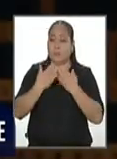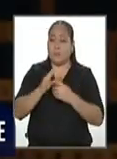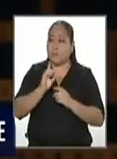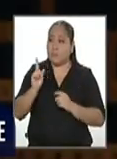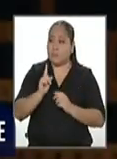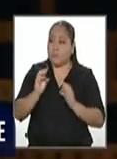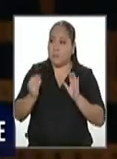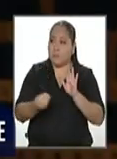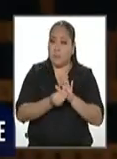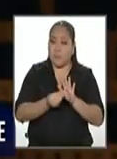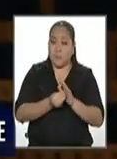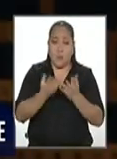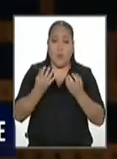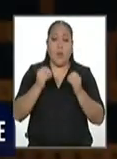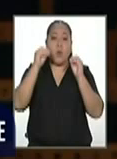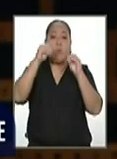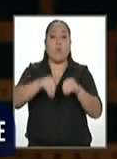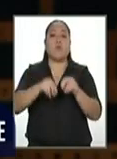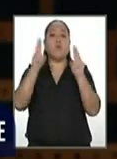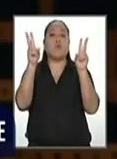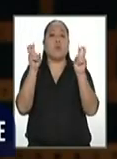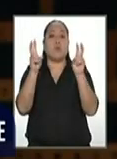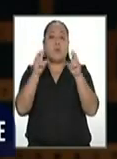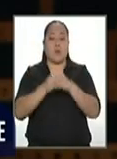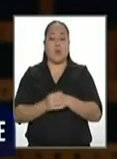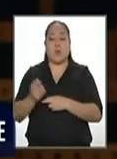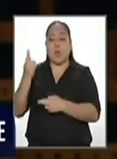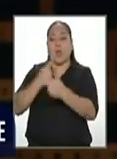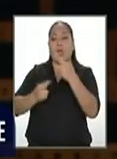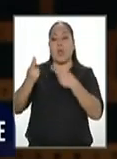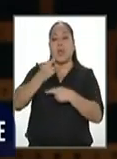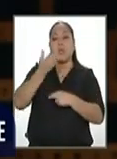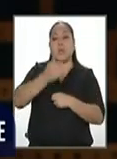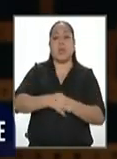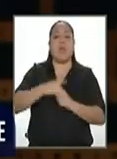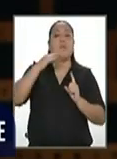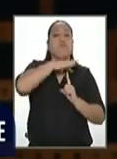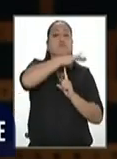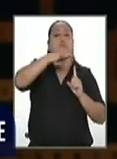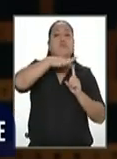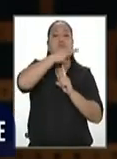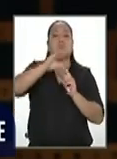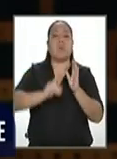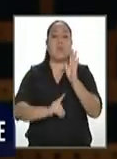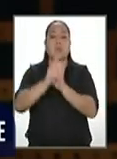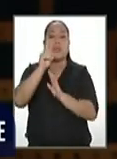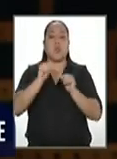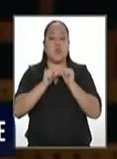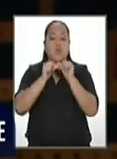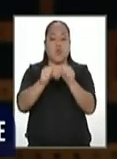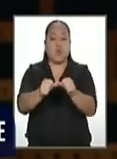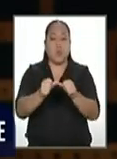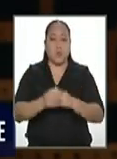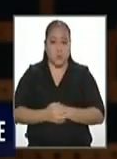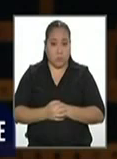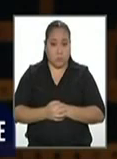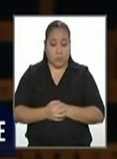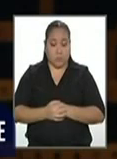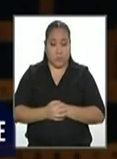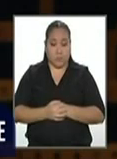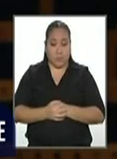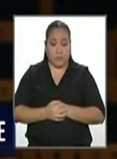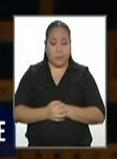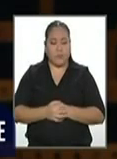comentario, quisiera plantear un tema retornando al asunto del medio ambiente y desarrollo sostenible. Estamos en